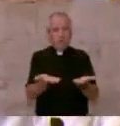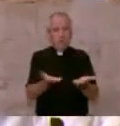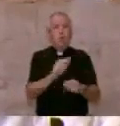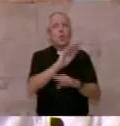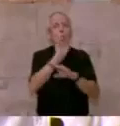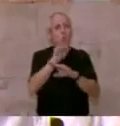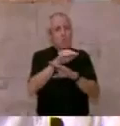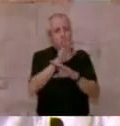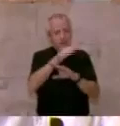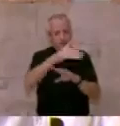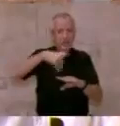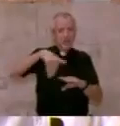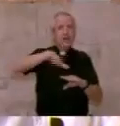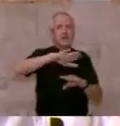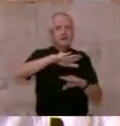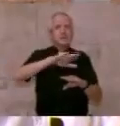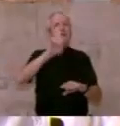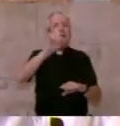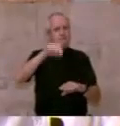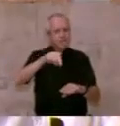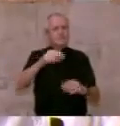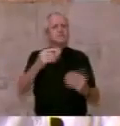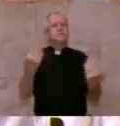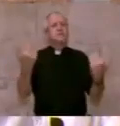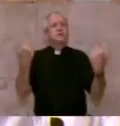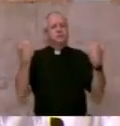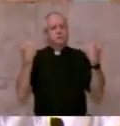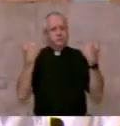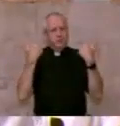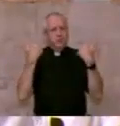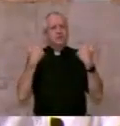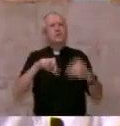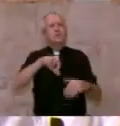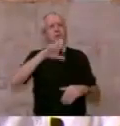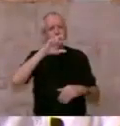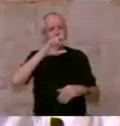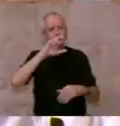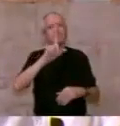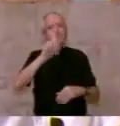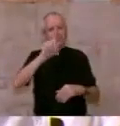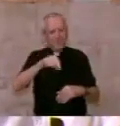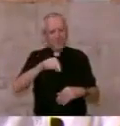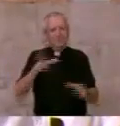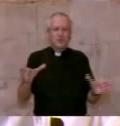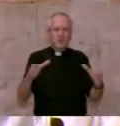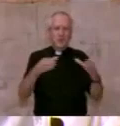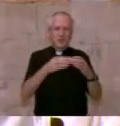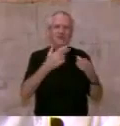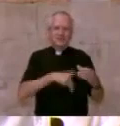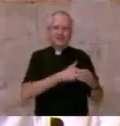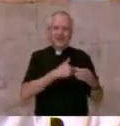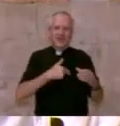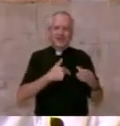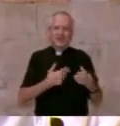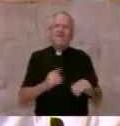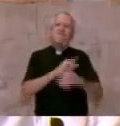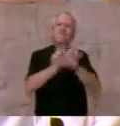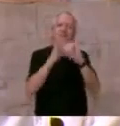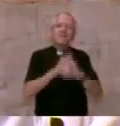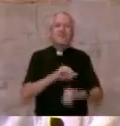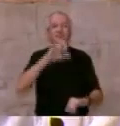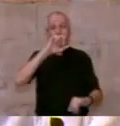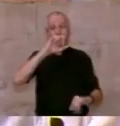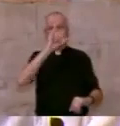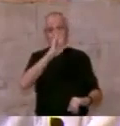que Dios pone en nuestras manos, en las de todos, también es tarea de un obispo y de una comunidad. Enhorabuena,